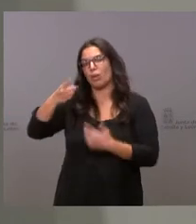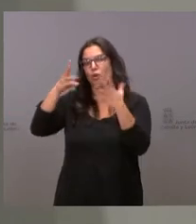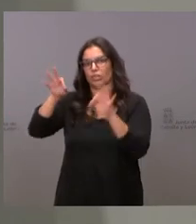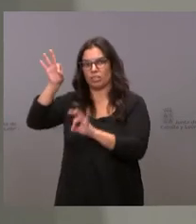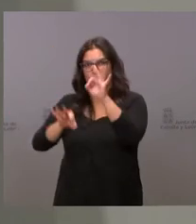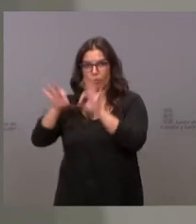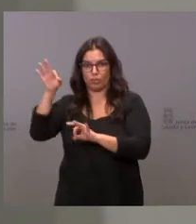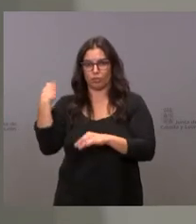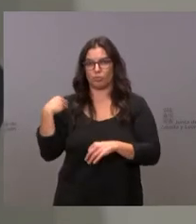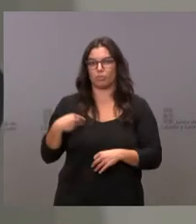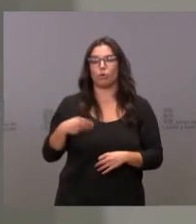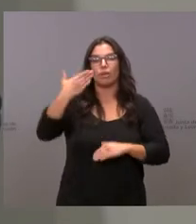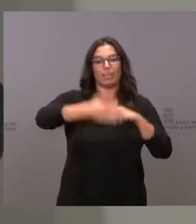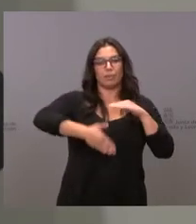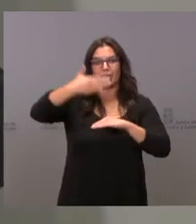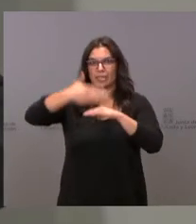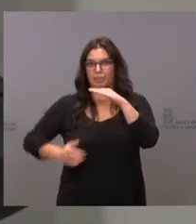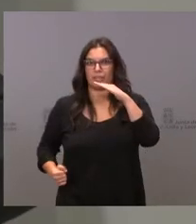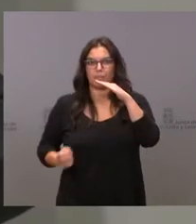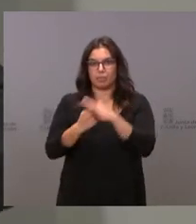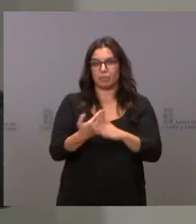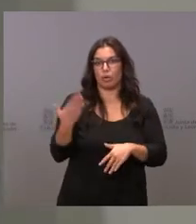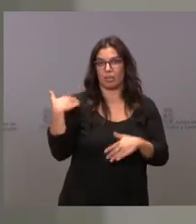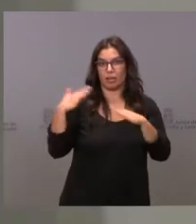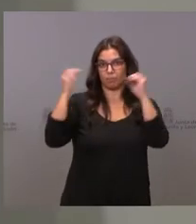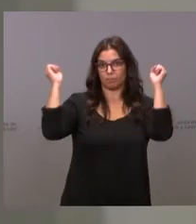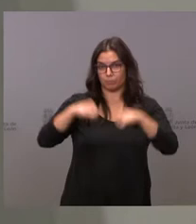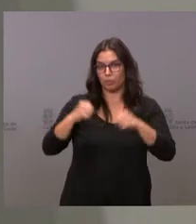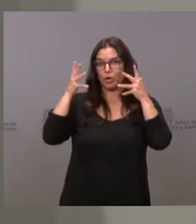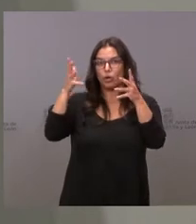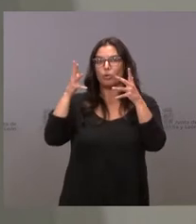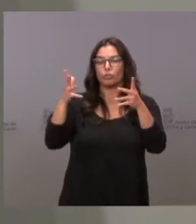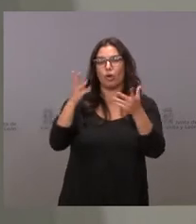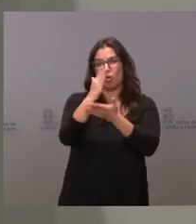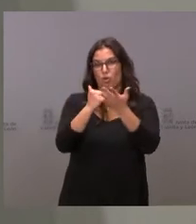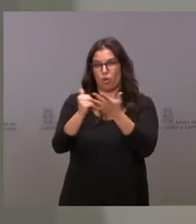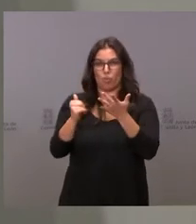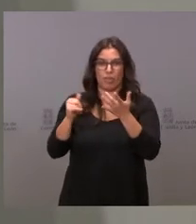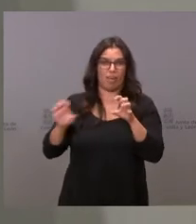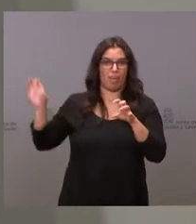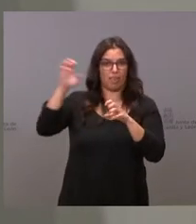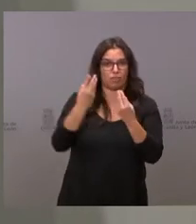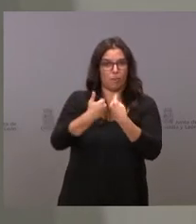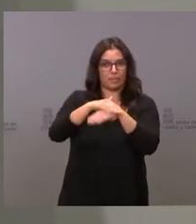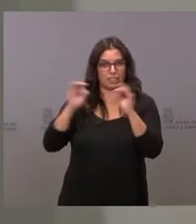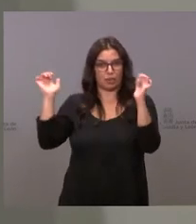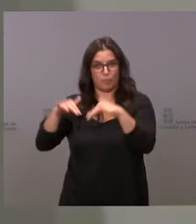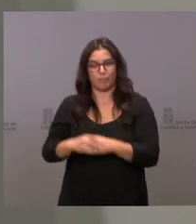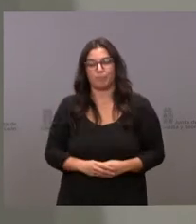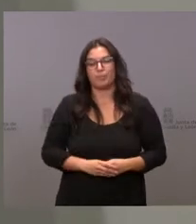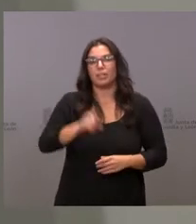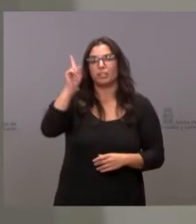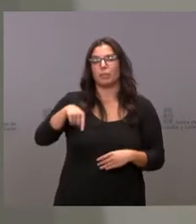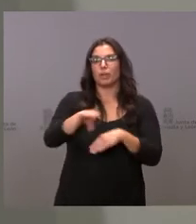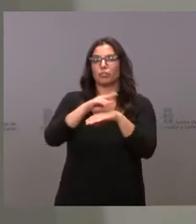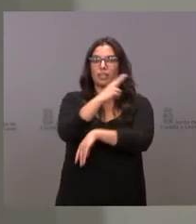lo aprobado, a los límites máximos aprobados ayer en el Consejo Interterritorial. La Consejería de Sanidad invierte